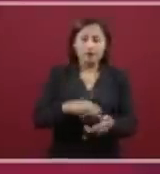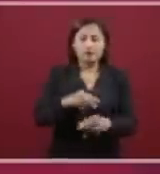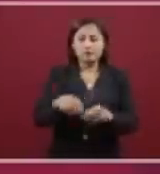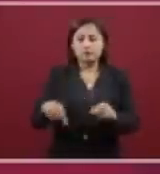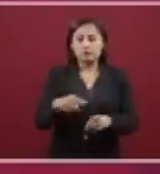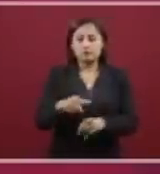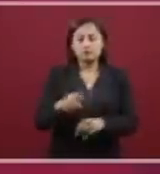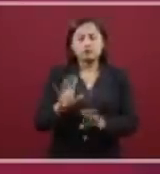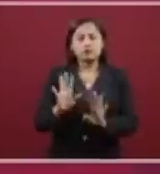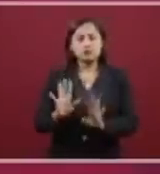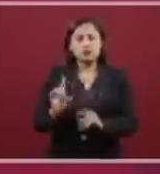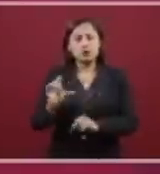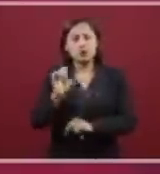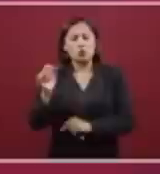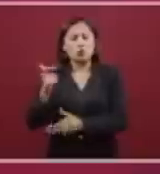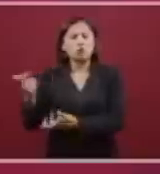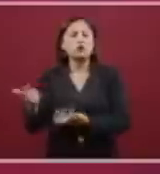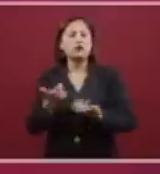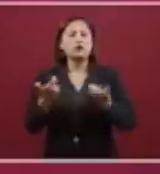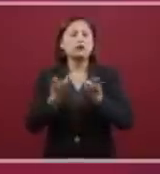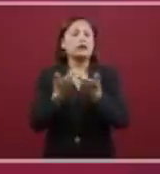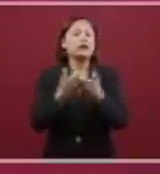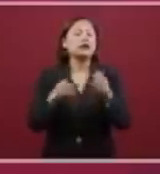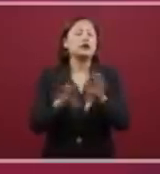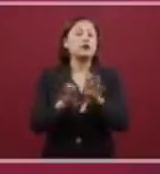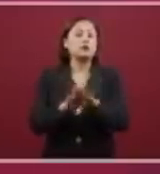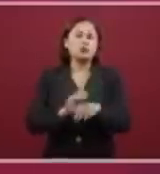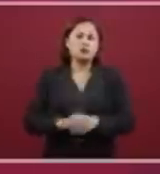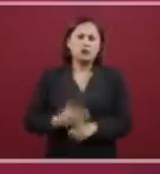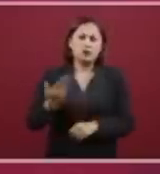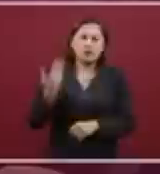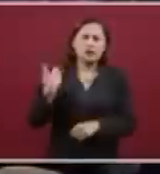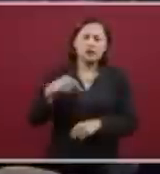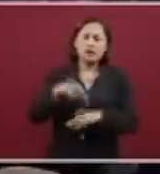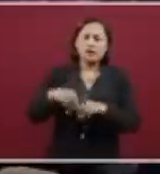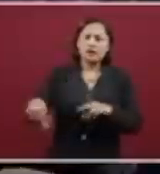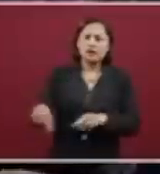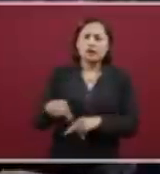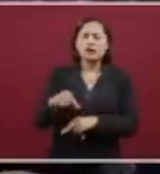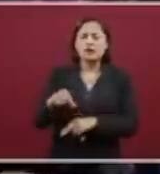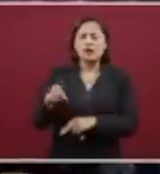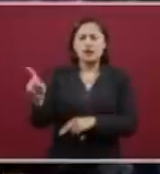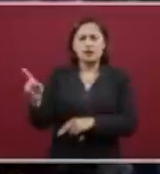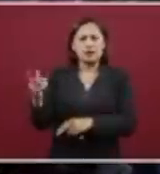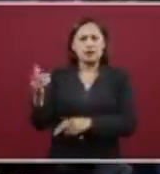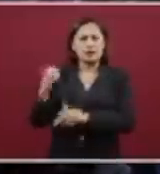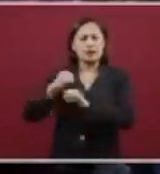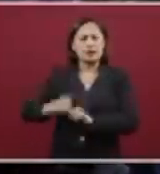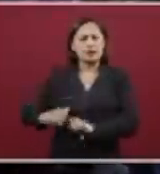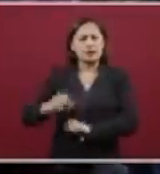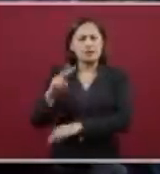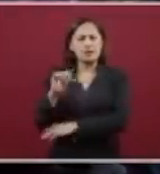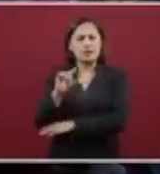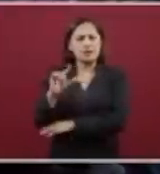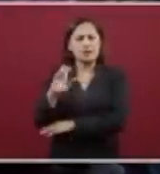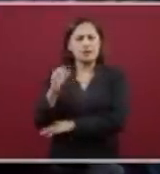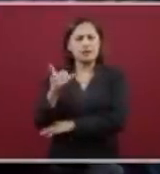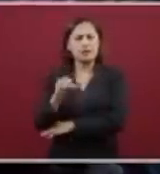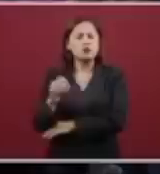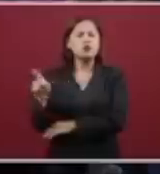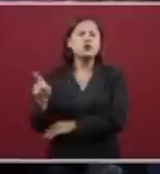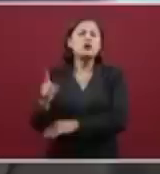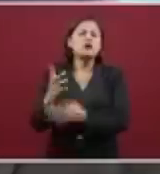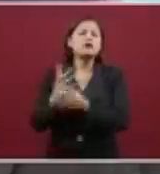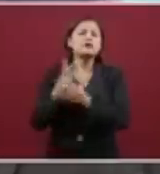mencionó el señor general en el vallejo que está en el orden los 70 y 78 mil millones de pesos